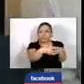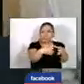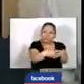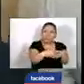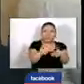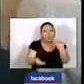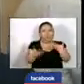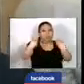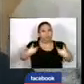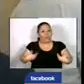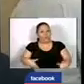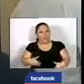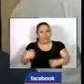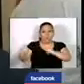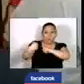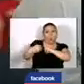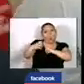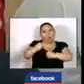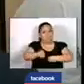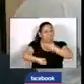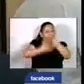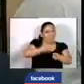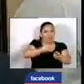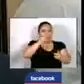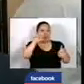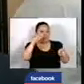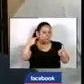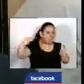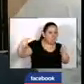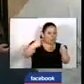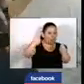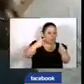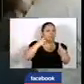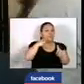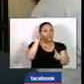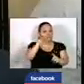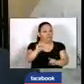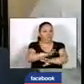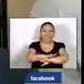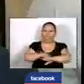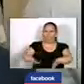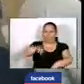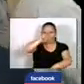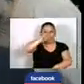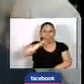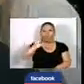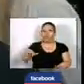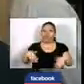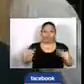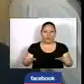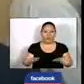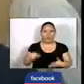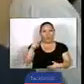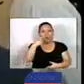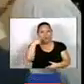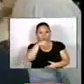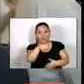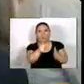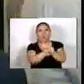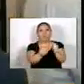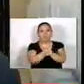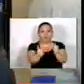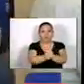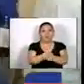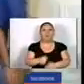físicas, verbales, psicológicas y en eso pues la fiscalía va a tener cero tolerancia. Si hay lugar a cometimiento de delito vamos a